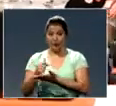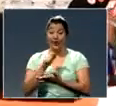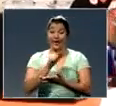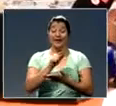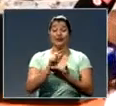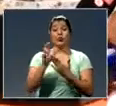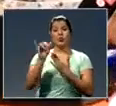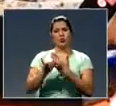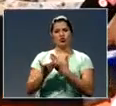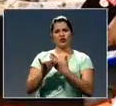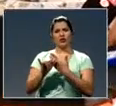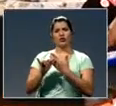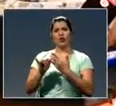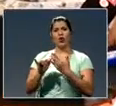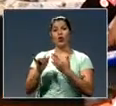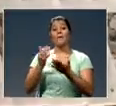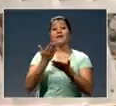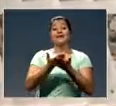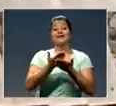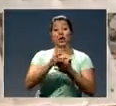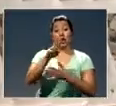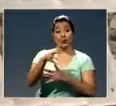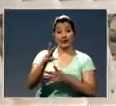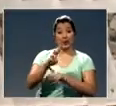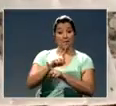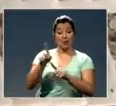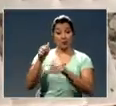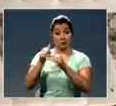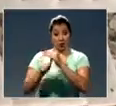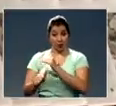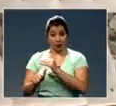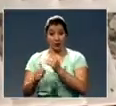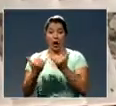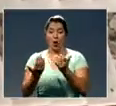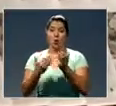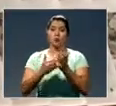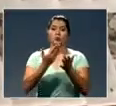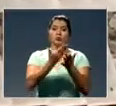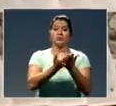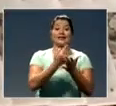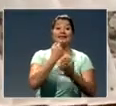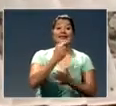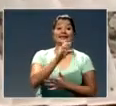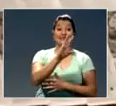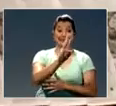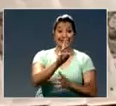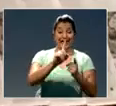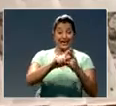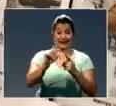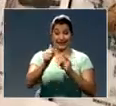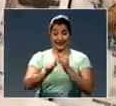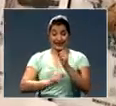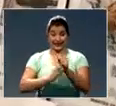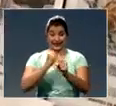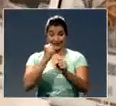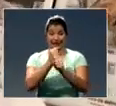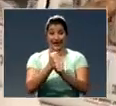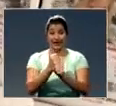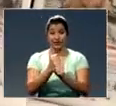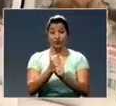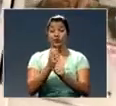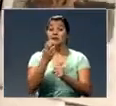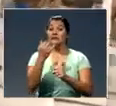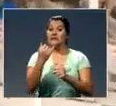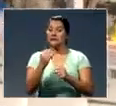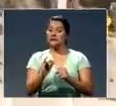en el año 2016. La nueva iniciativa establece de 6 a 10 años en circunstancias de